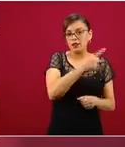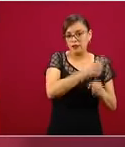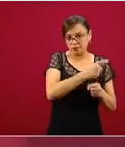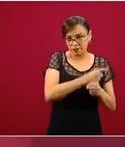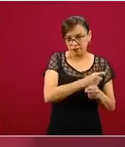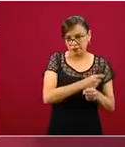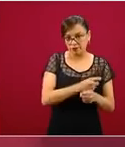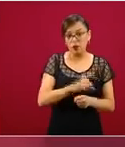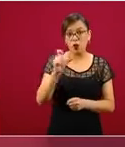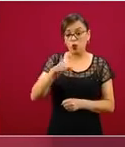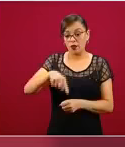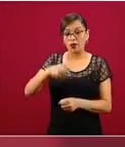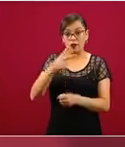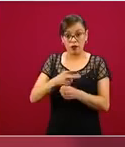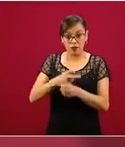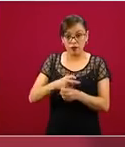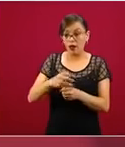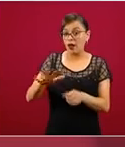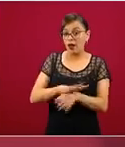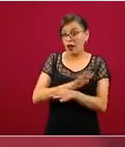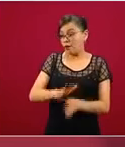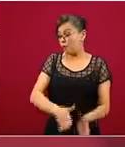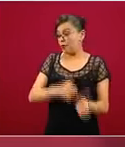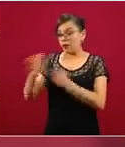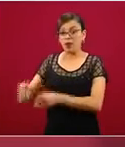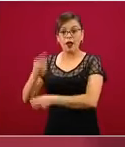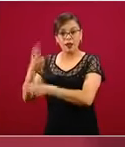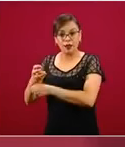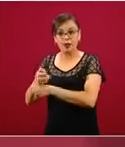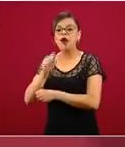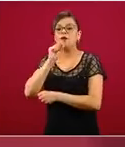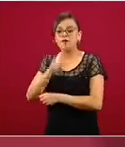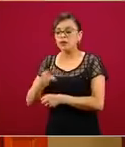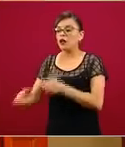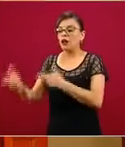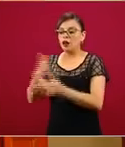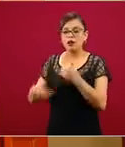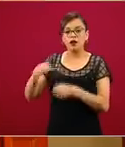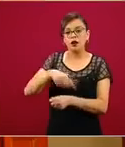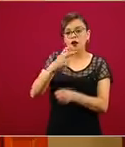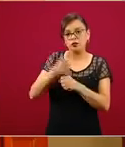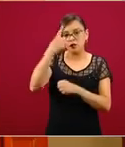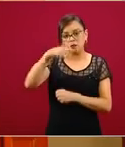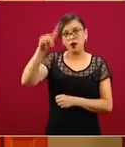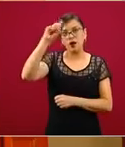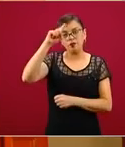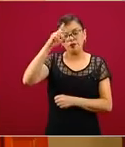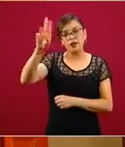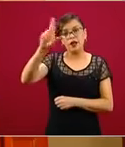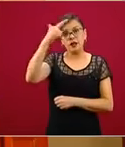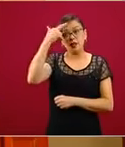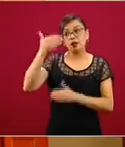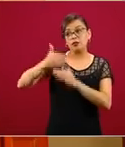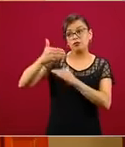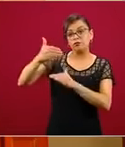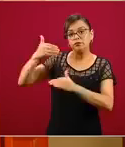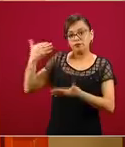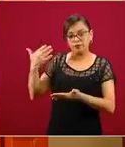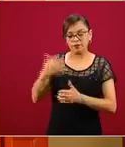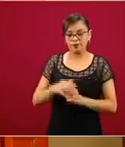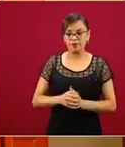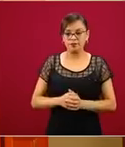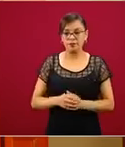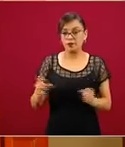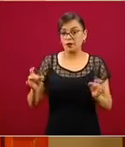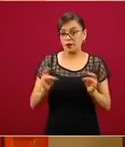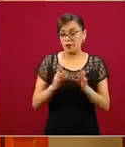recapitulamos sobre la 2. Cuando vamos a pasar, no hoy, de la fase 3 a la